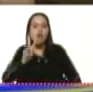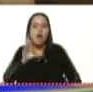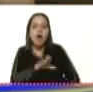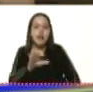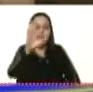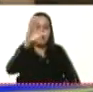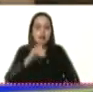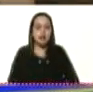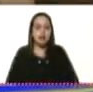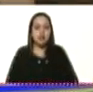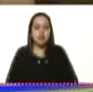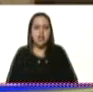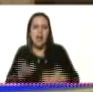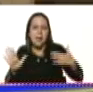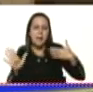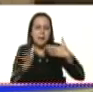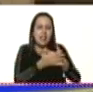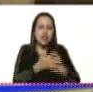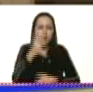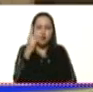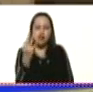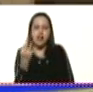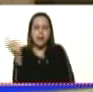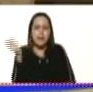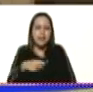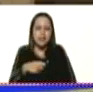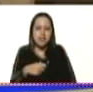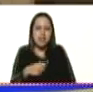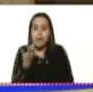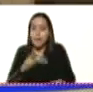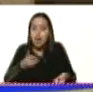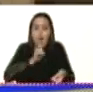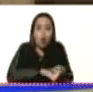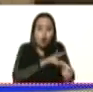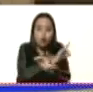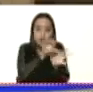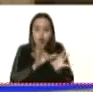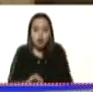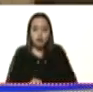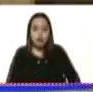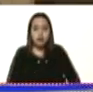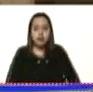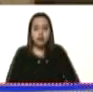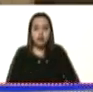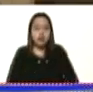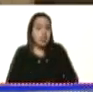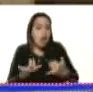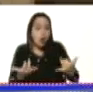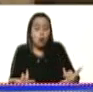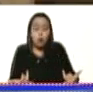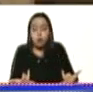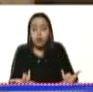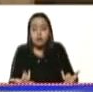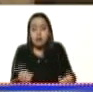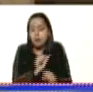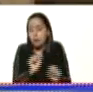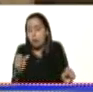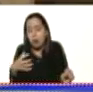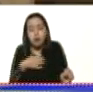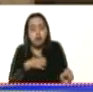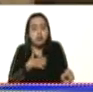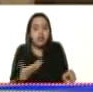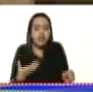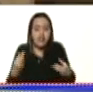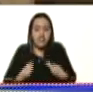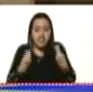Lo meten en un calabozo por 3 meses, en las peores condiciones, donde sería casi ya imposible sobrevivir, en